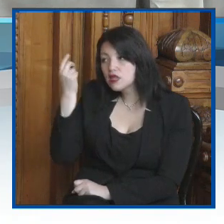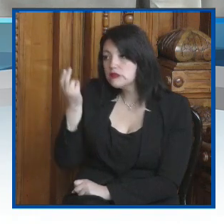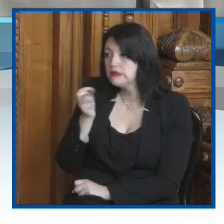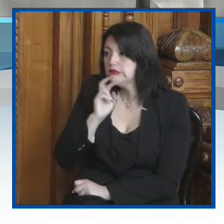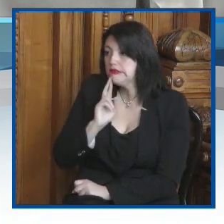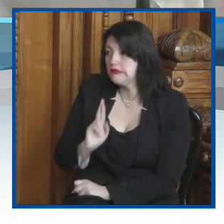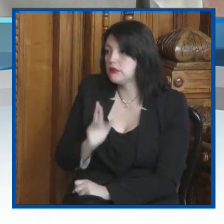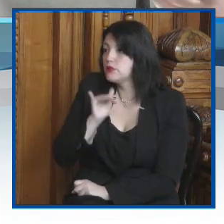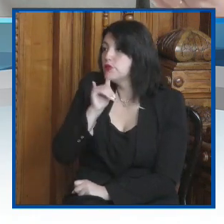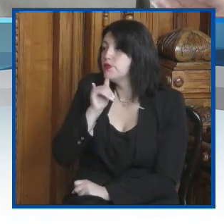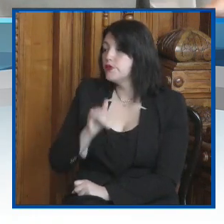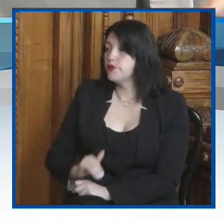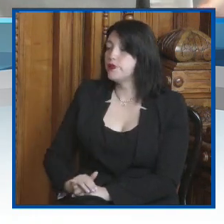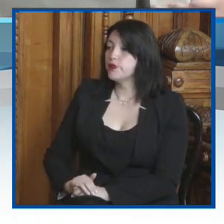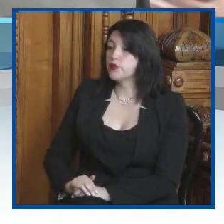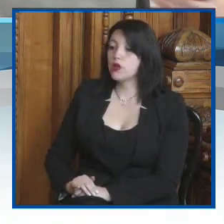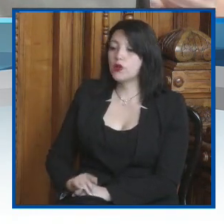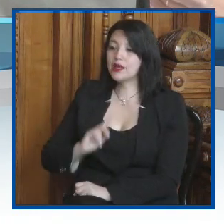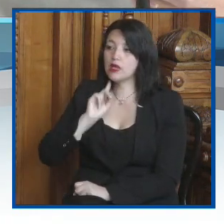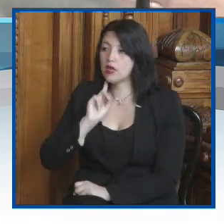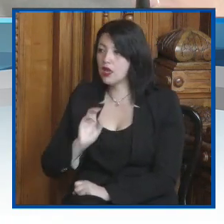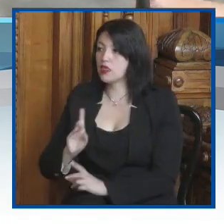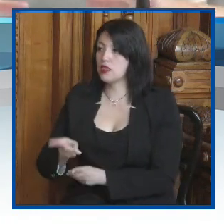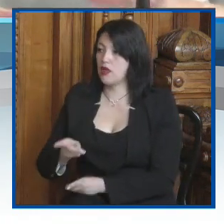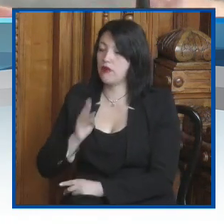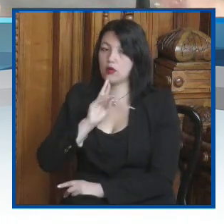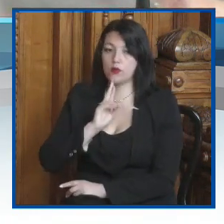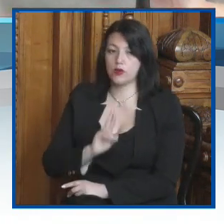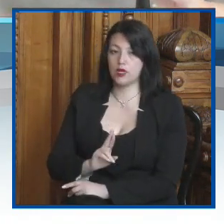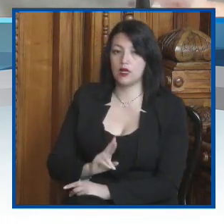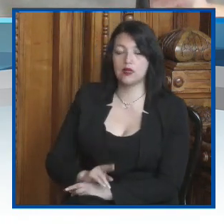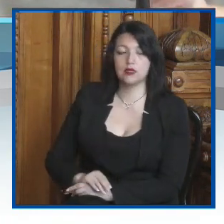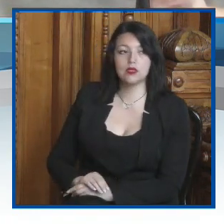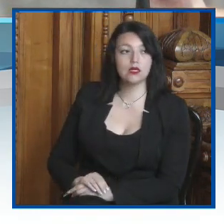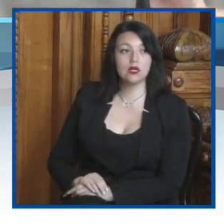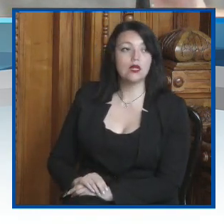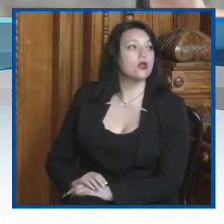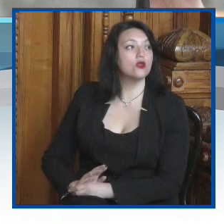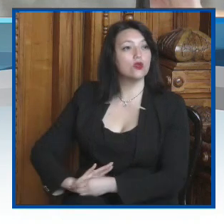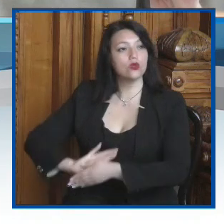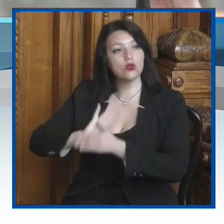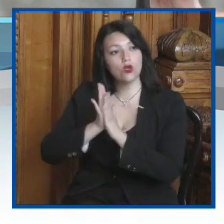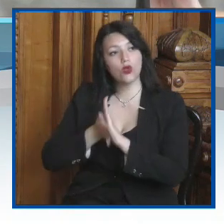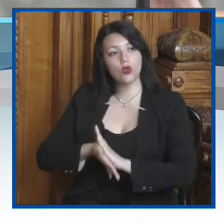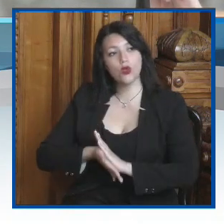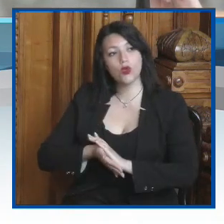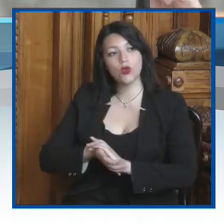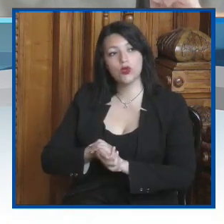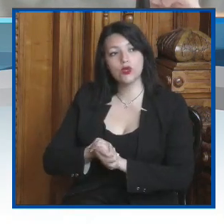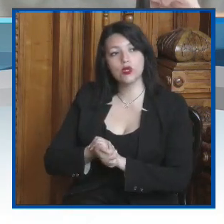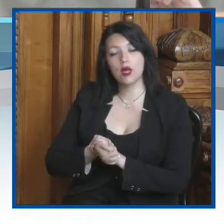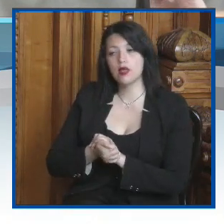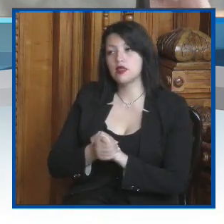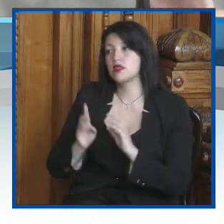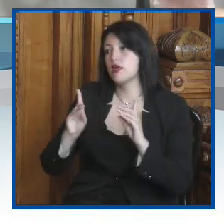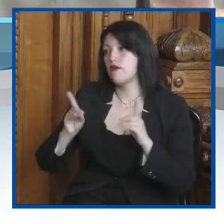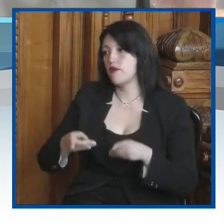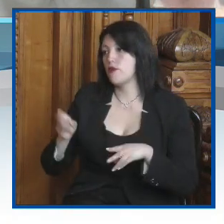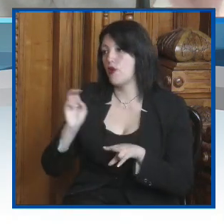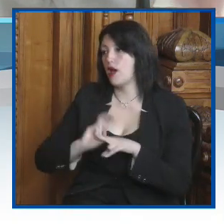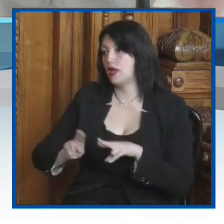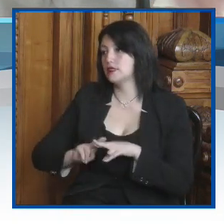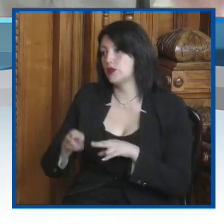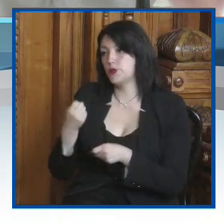responder o qué tiene que responder. Entonces, todos en ese punto sí creo que tenemos que hacer